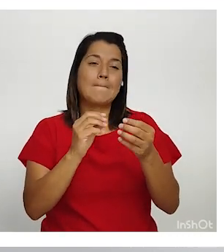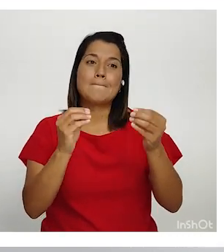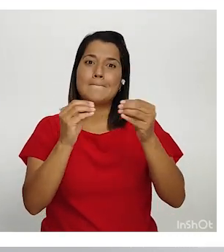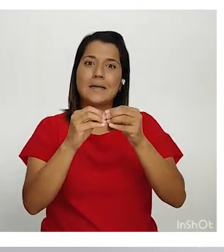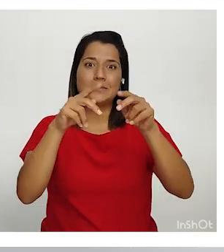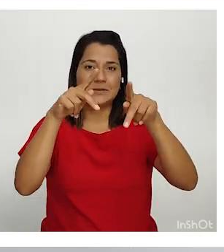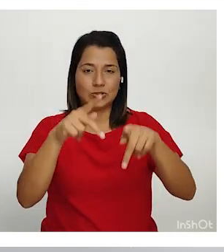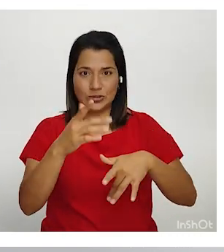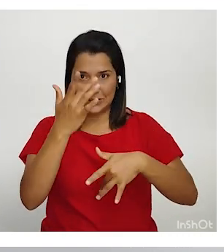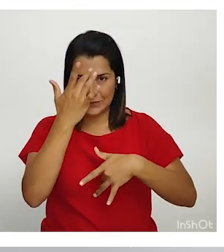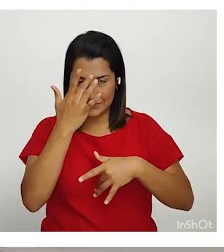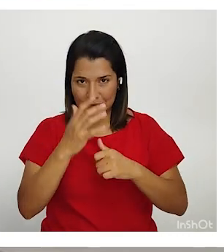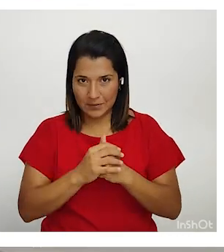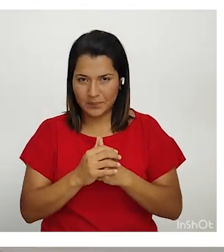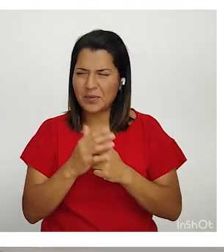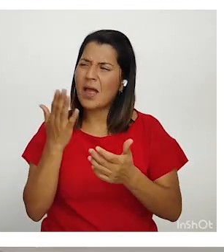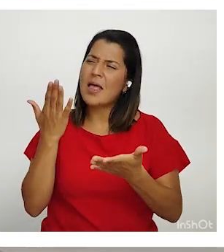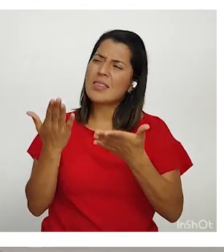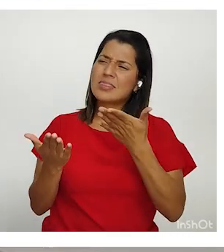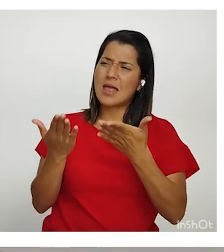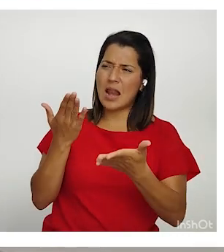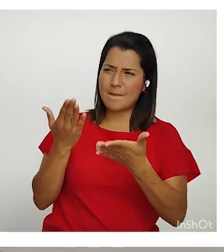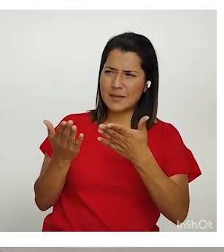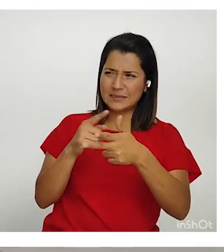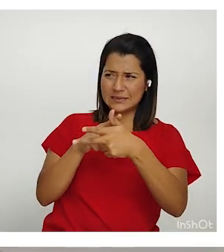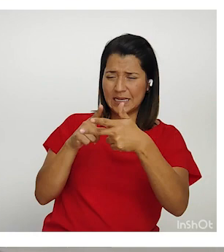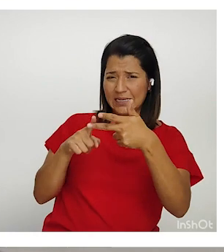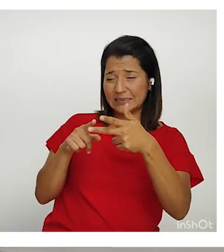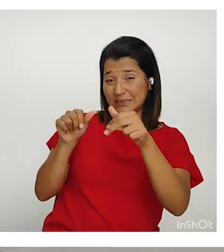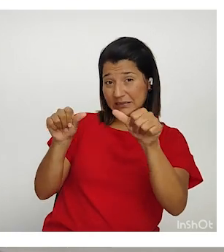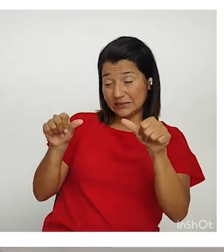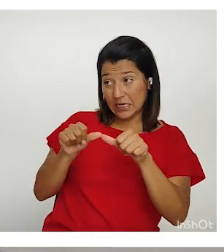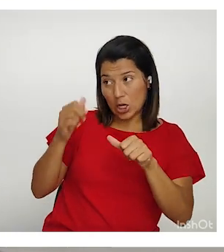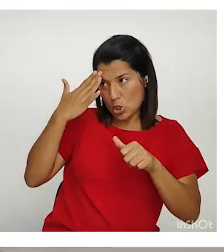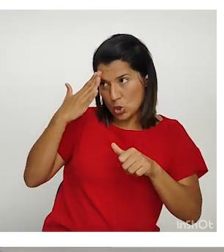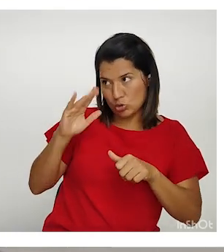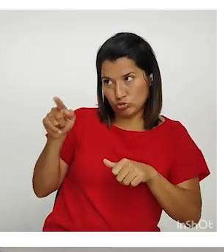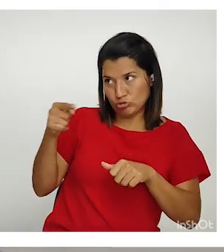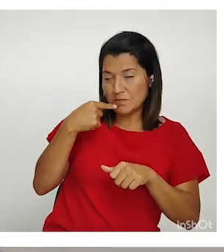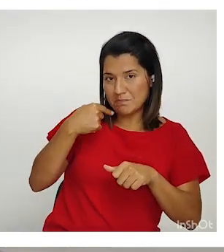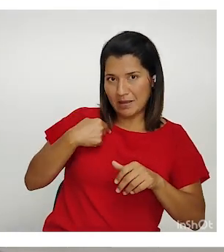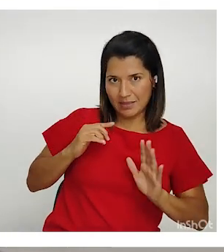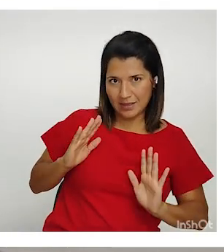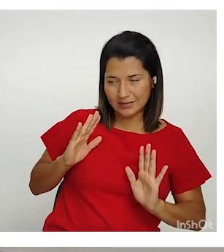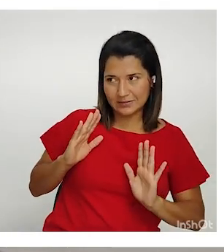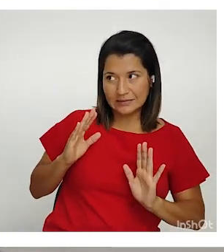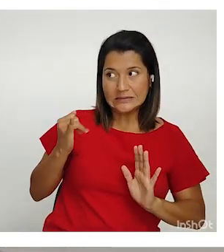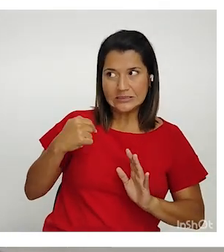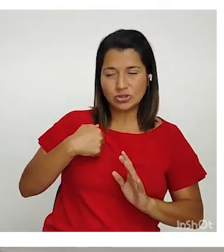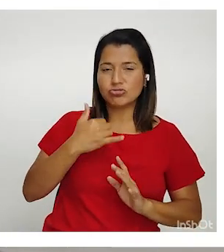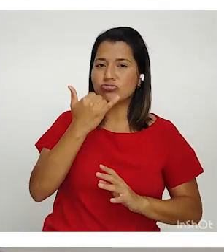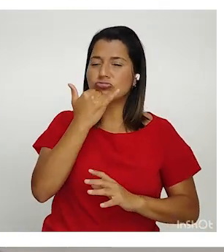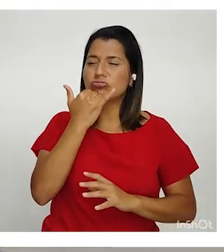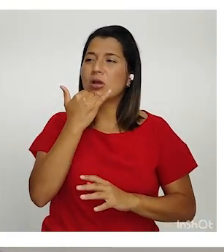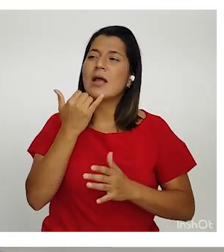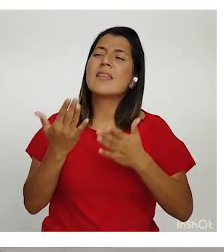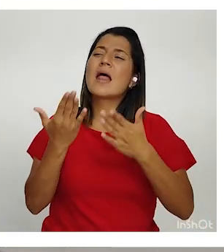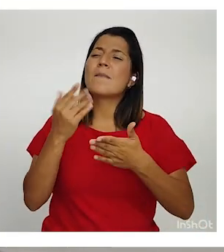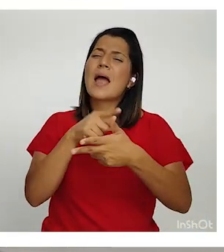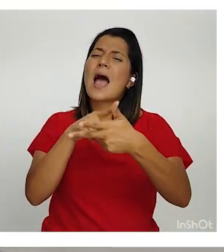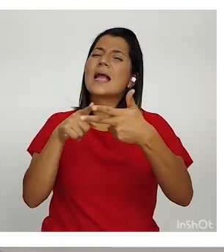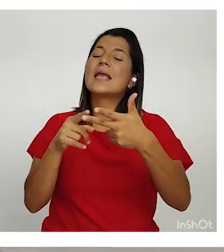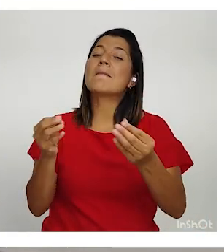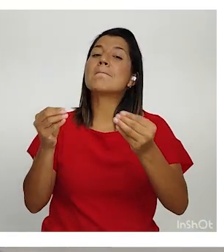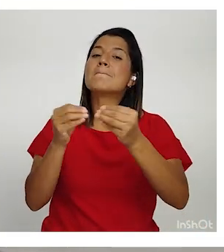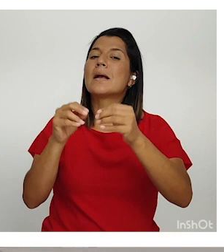de casos reportados. Tal vez esas zonas puede ser, no sé, digo yo, usted me corregirá, tengan mayor focos